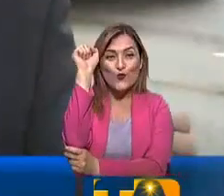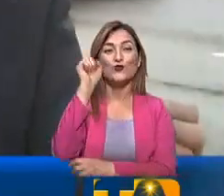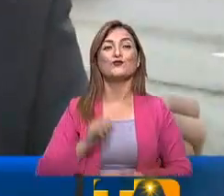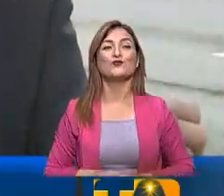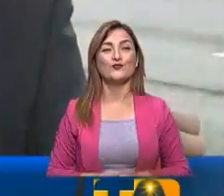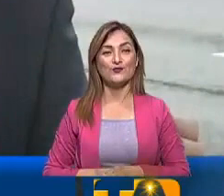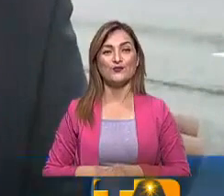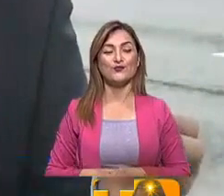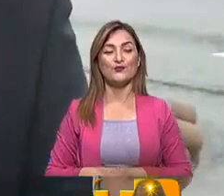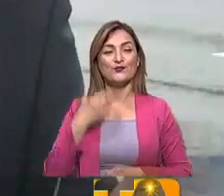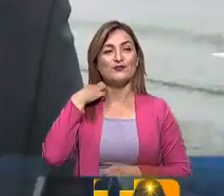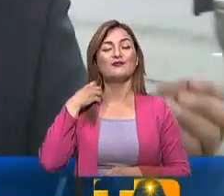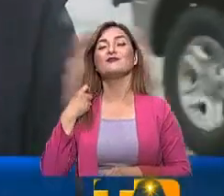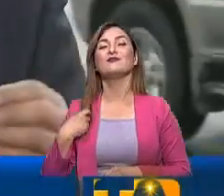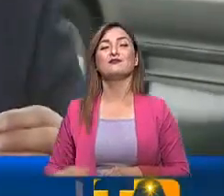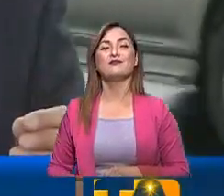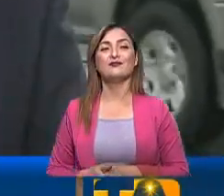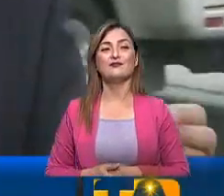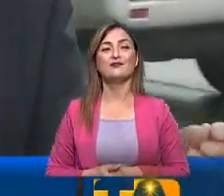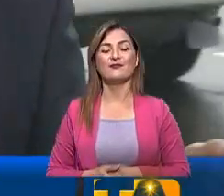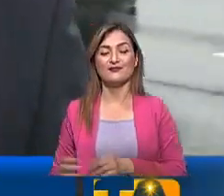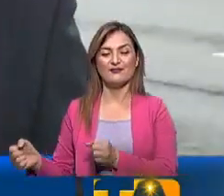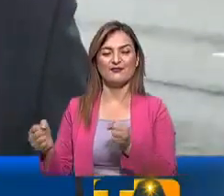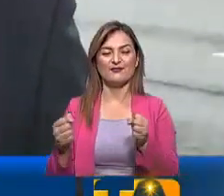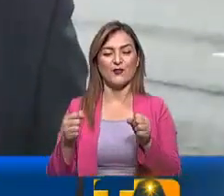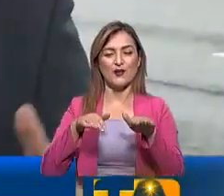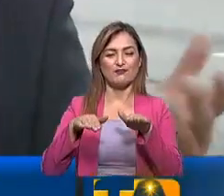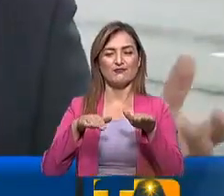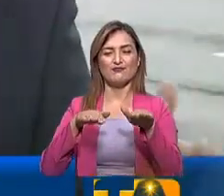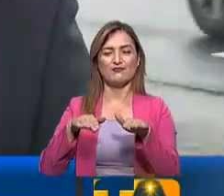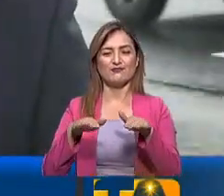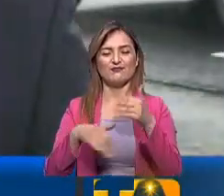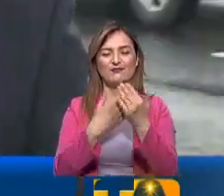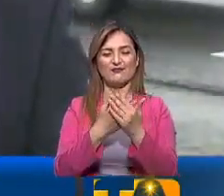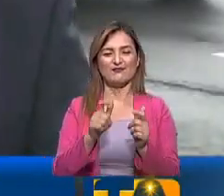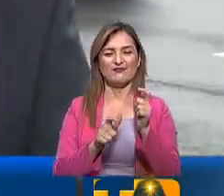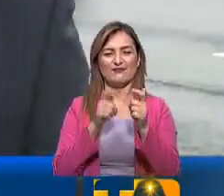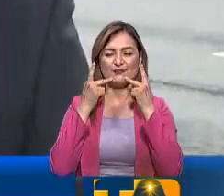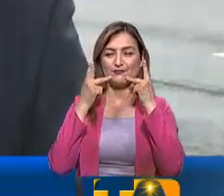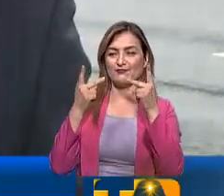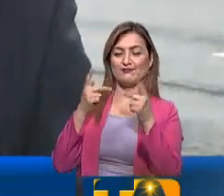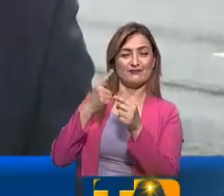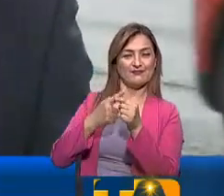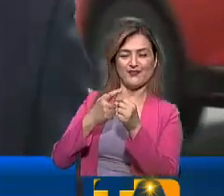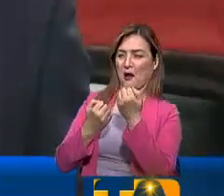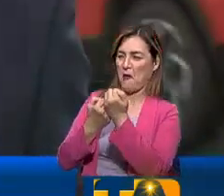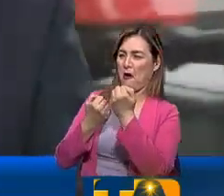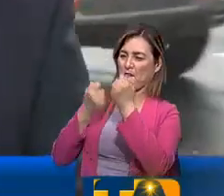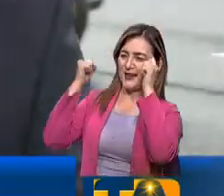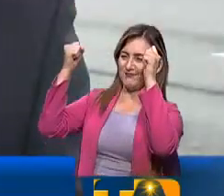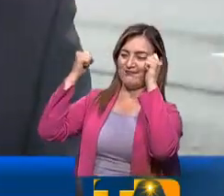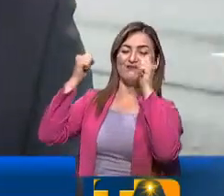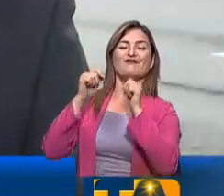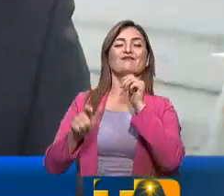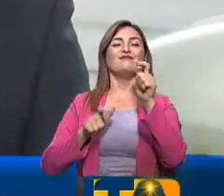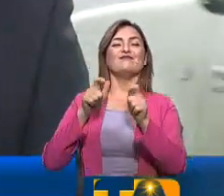Luego estarán instalándose en la caravana y allí recibirán todo el apoyo del público capitalino y también del